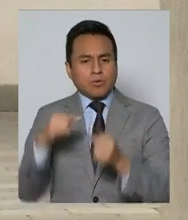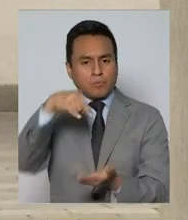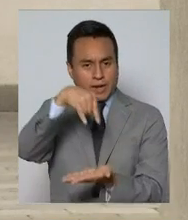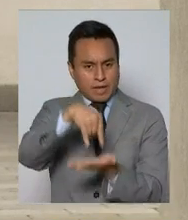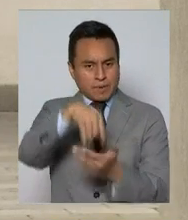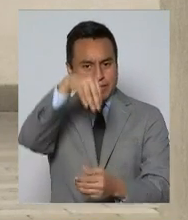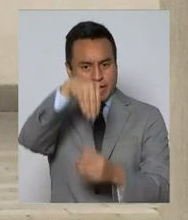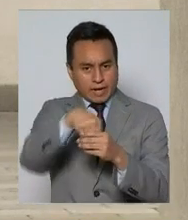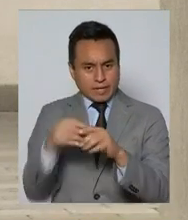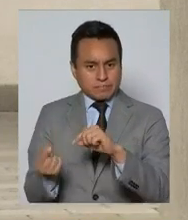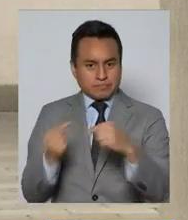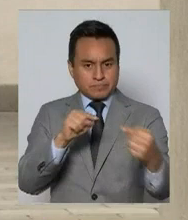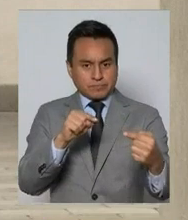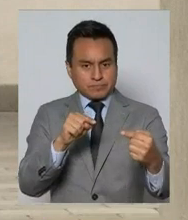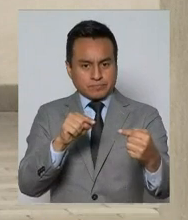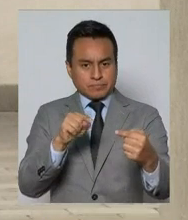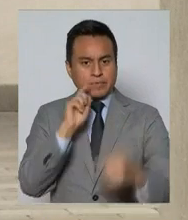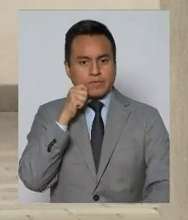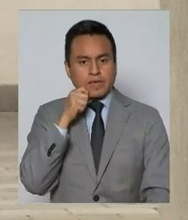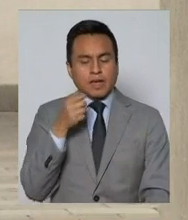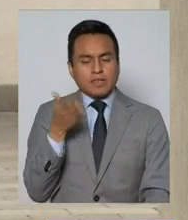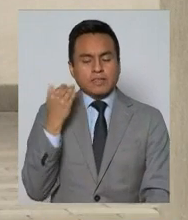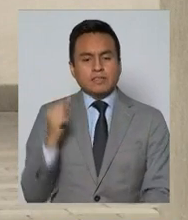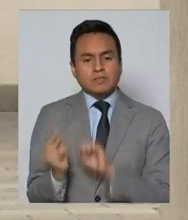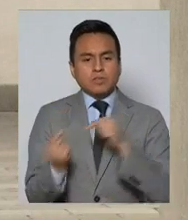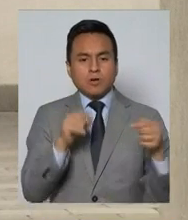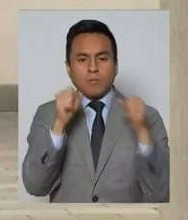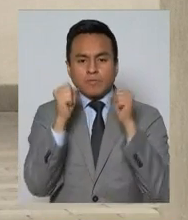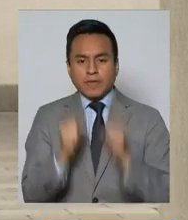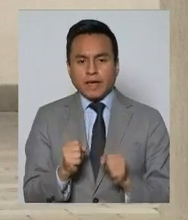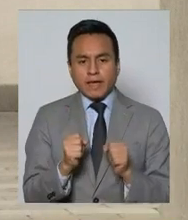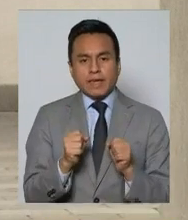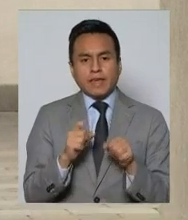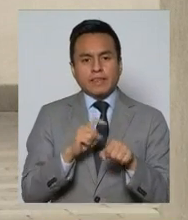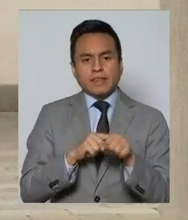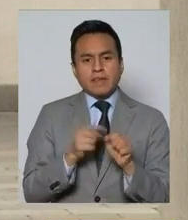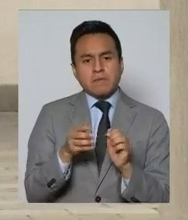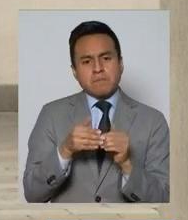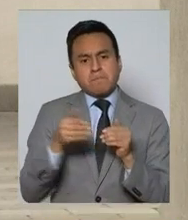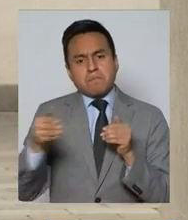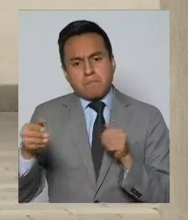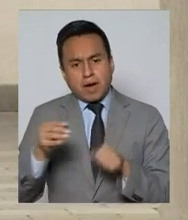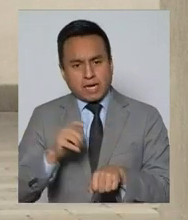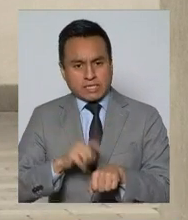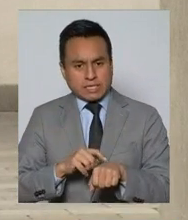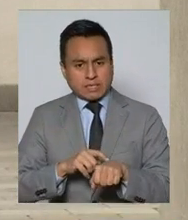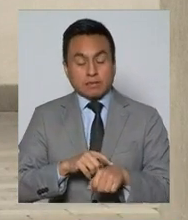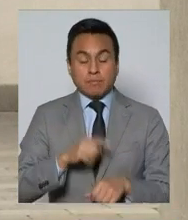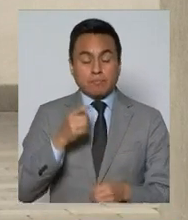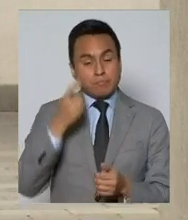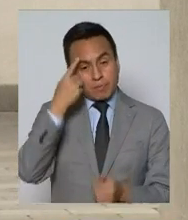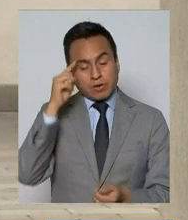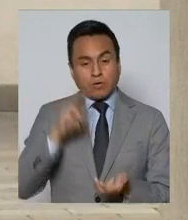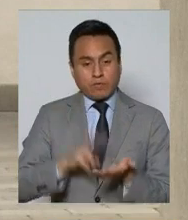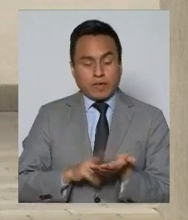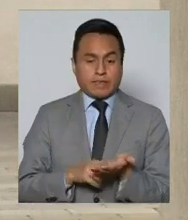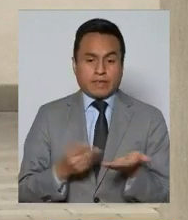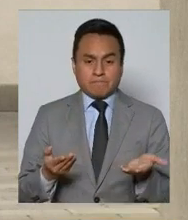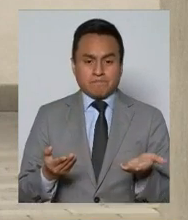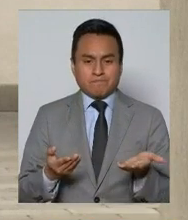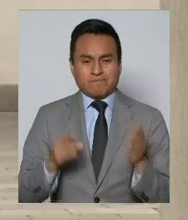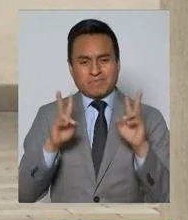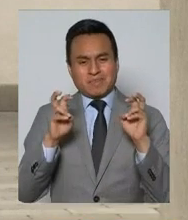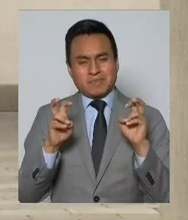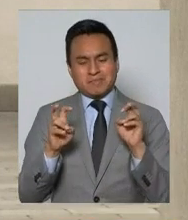parlamentaria, donde se estaba discutiendo la posibilidad de extenderlo aún más. Pero la verdad que